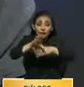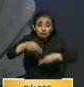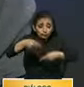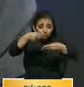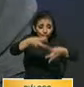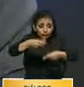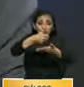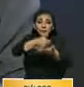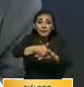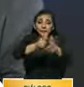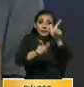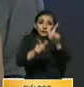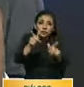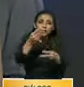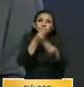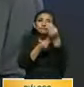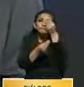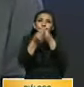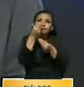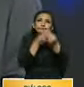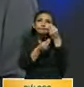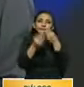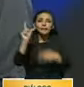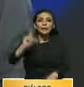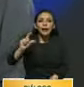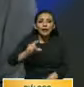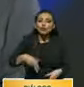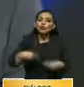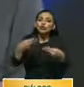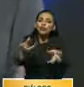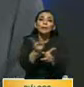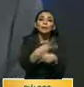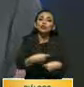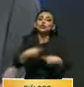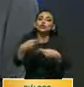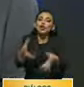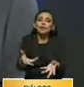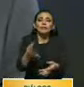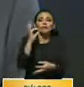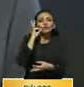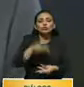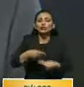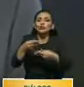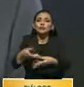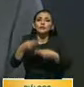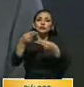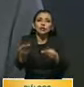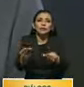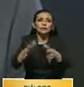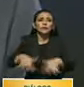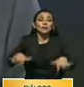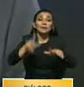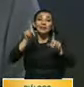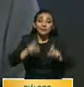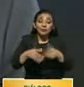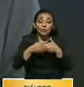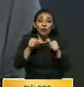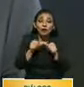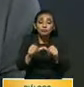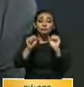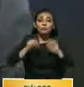las personas que nos dan de comer barato y que nos producen, además, los productos de exportación para sostener la